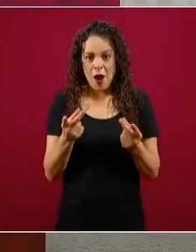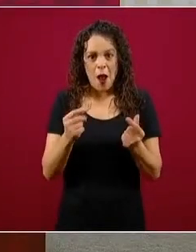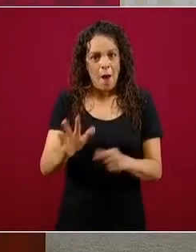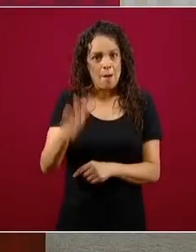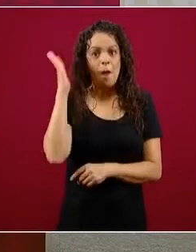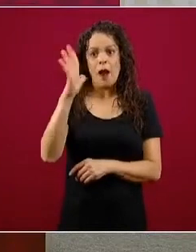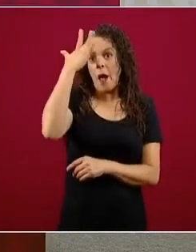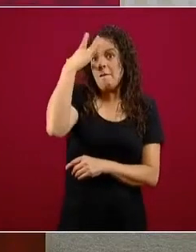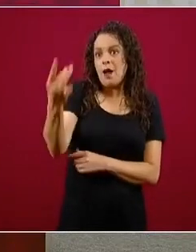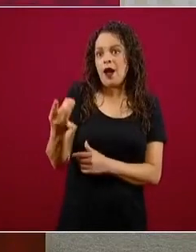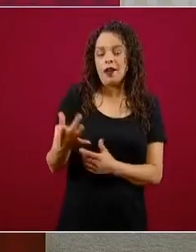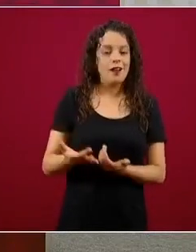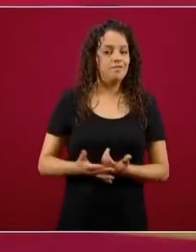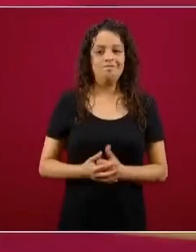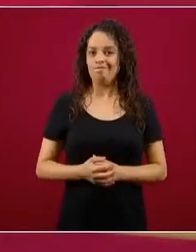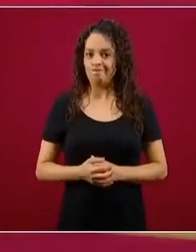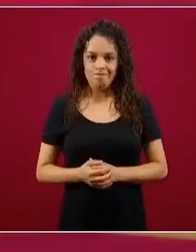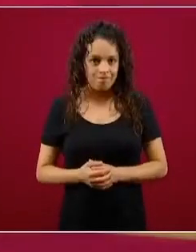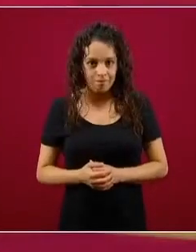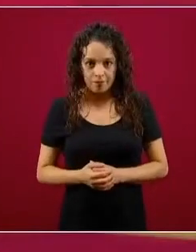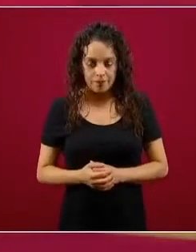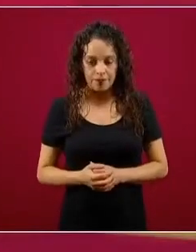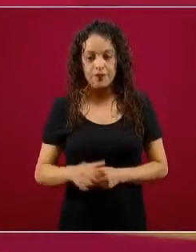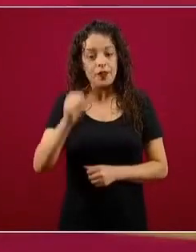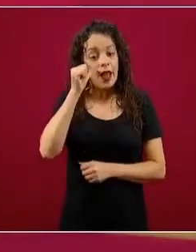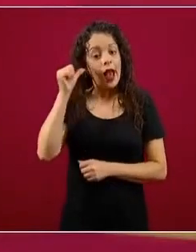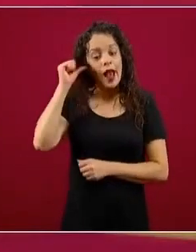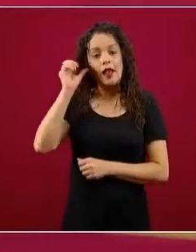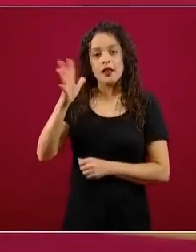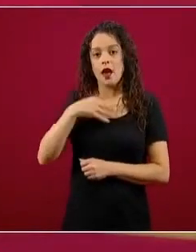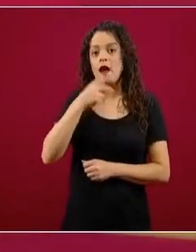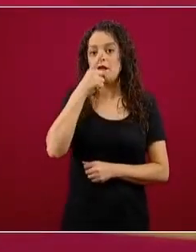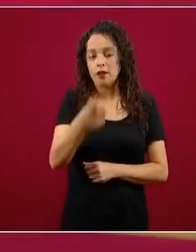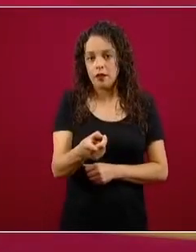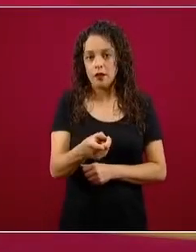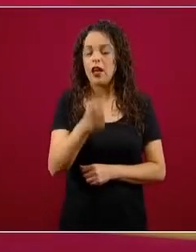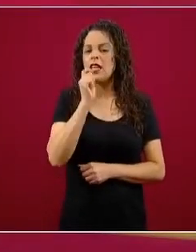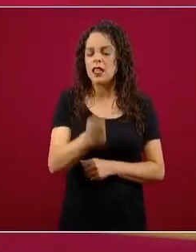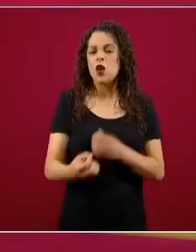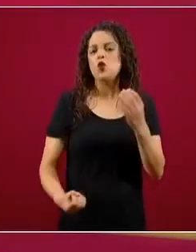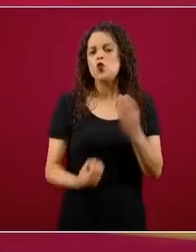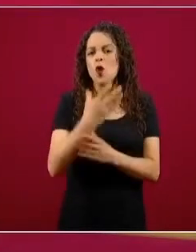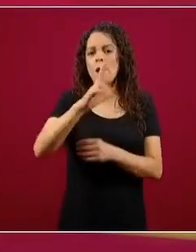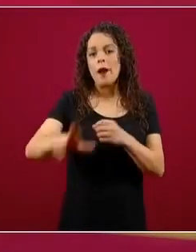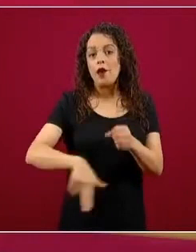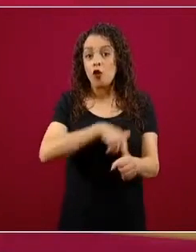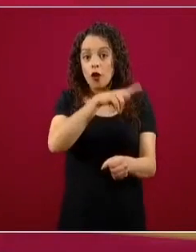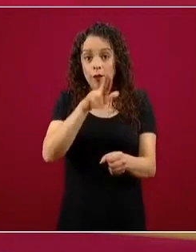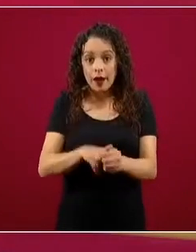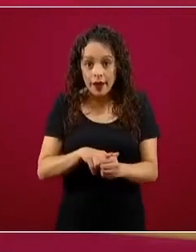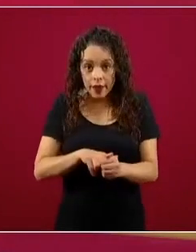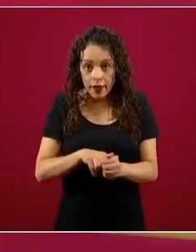tercero, que lo decíamos ya ayer, la nueva normalidad,